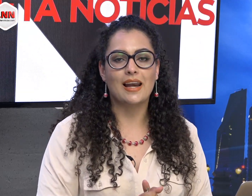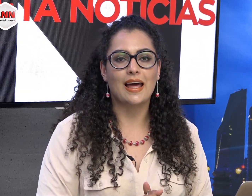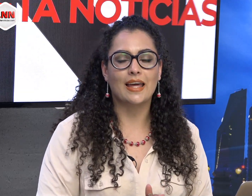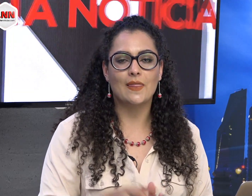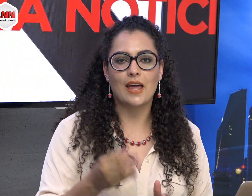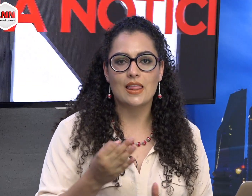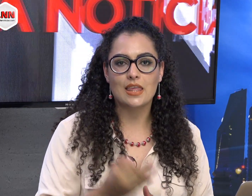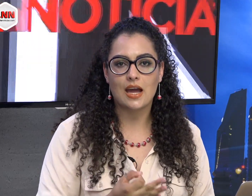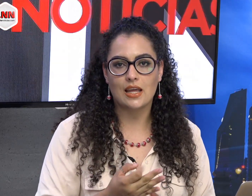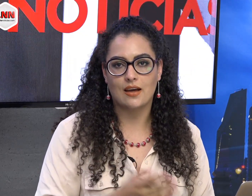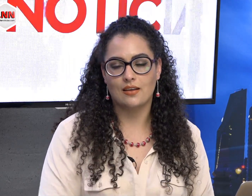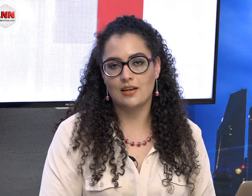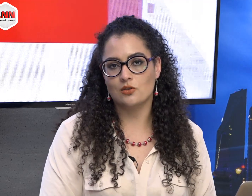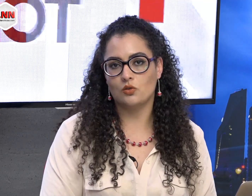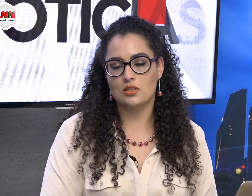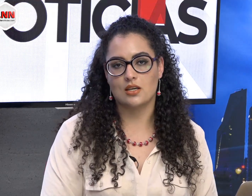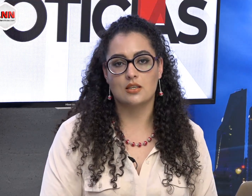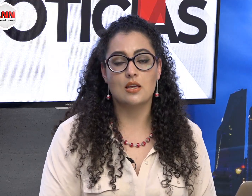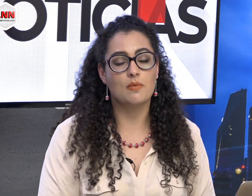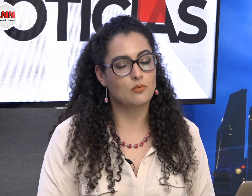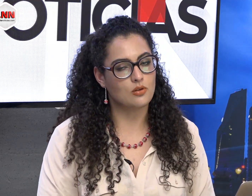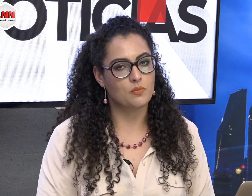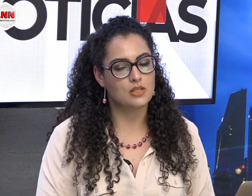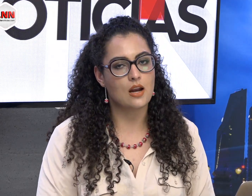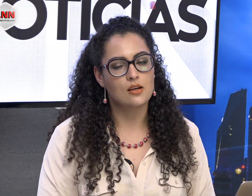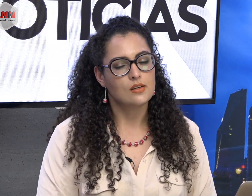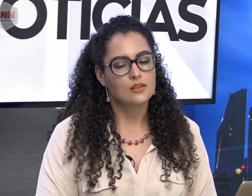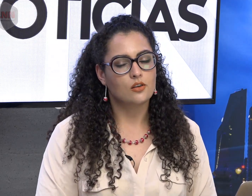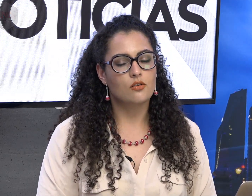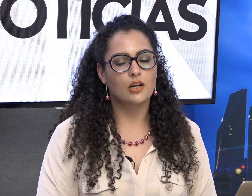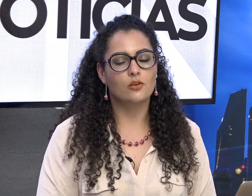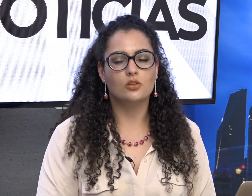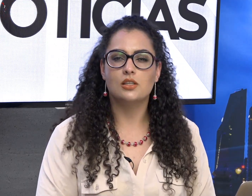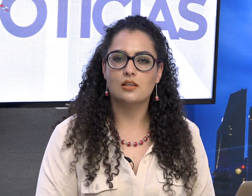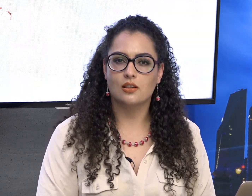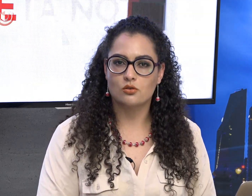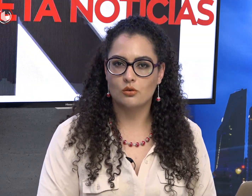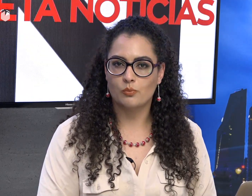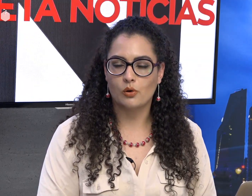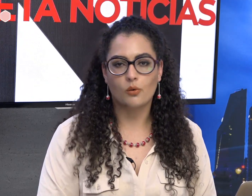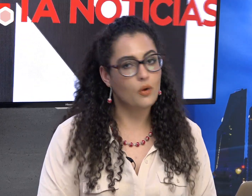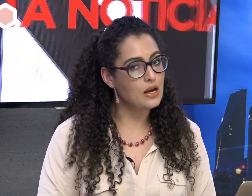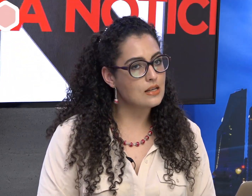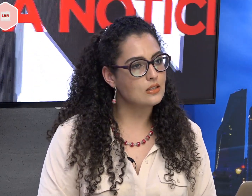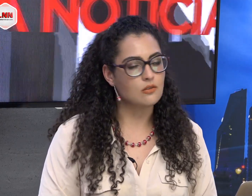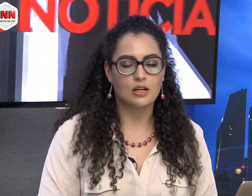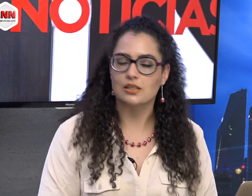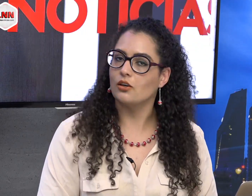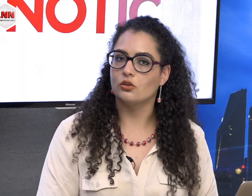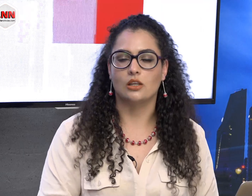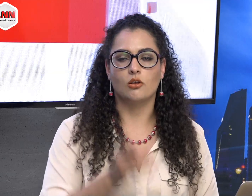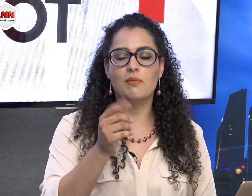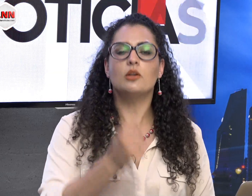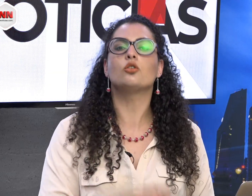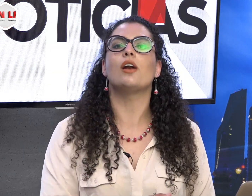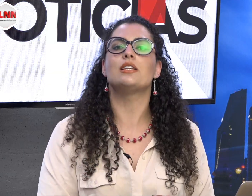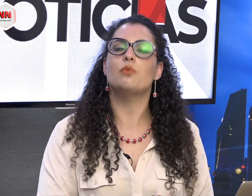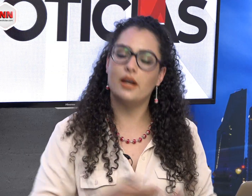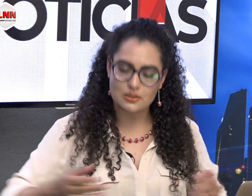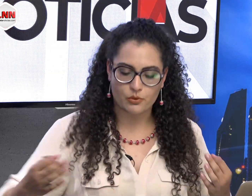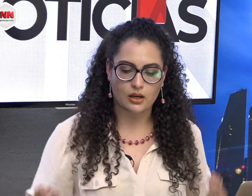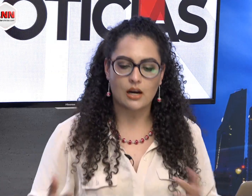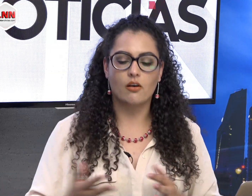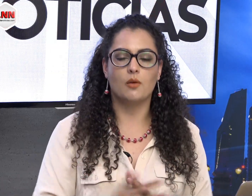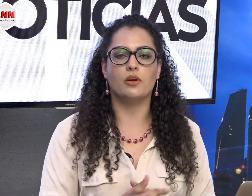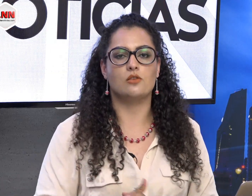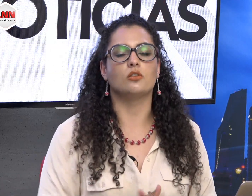que marcan la agenda diaria en las noticias. Y vamos a empezar con unas noticias que son un poco buenas y unas que no tanto. Vámonos con las